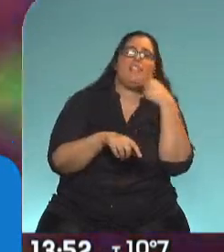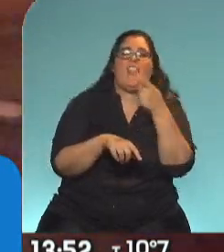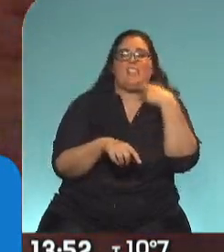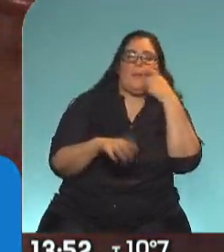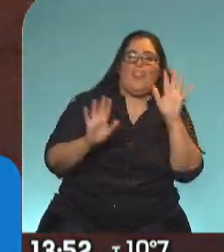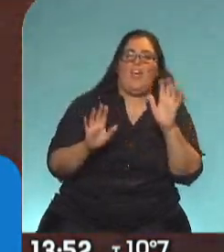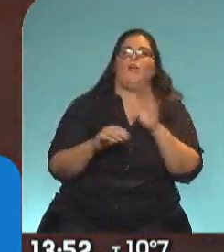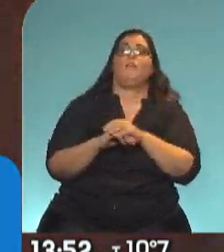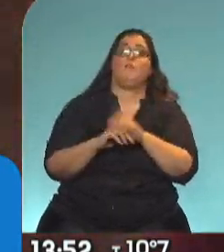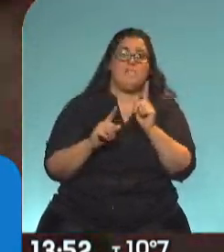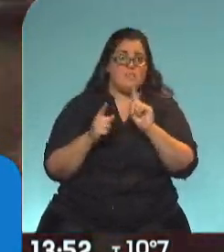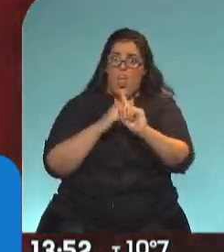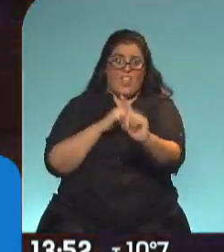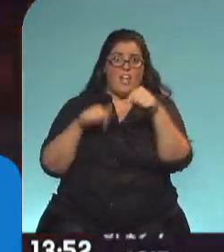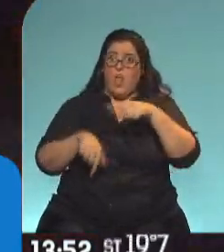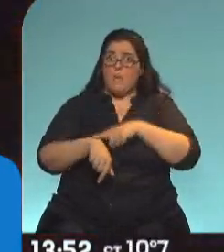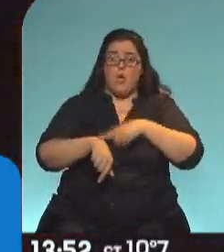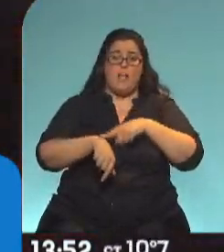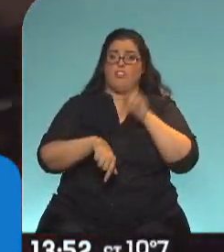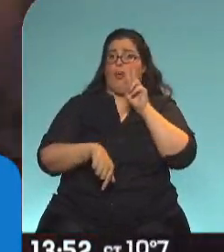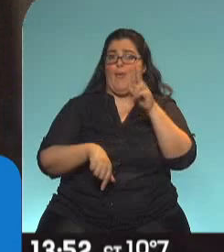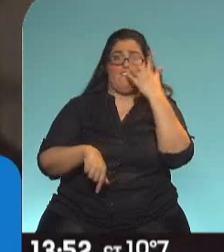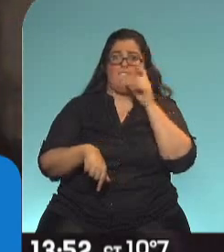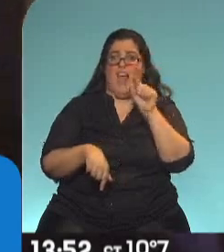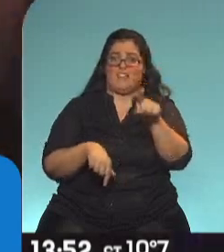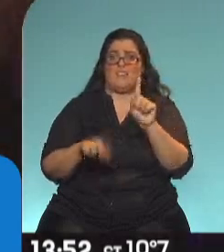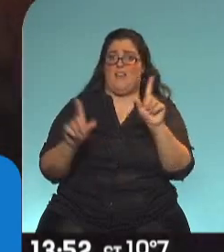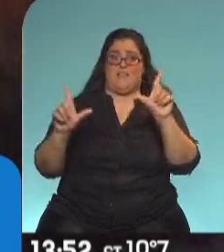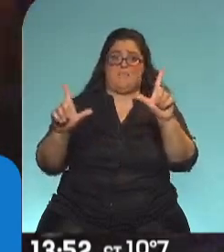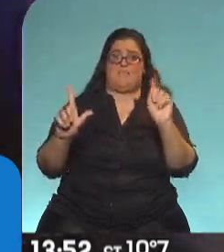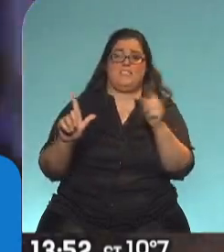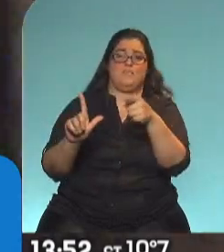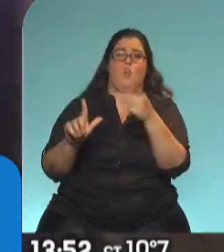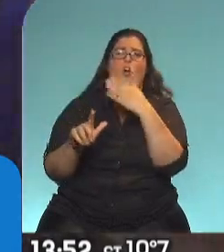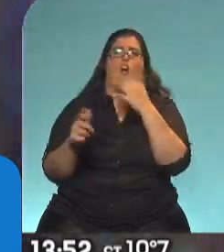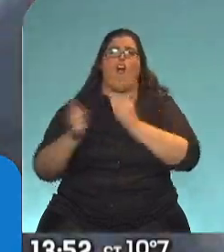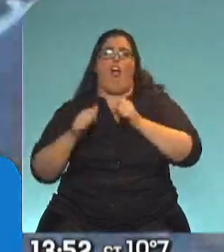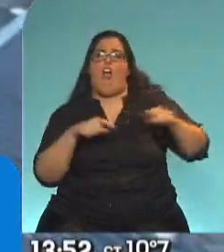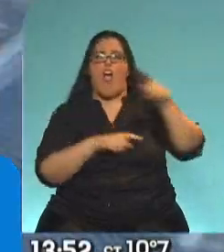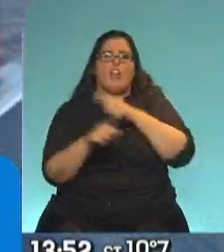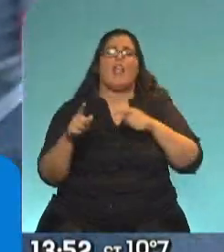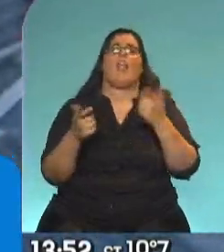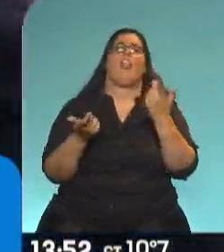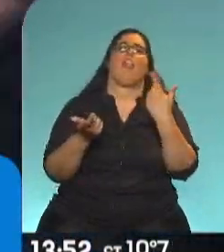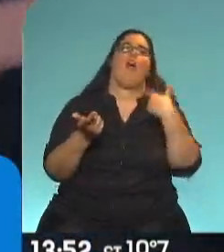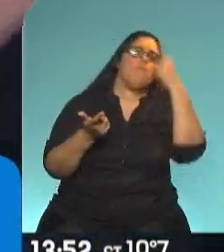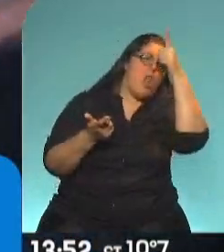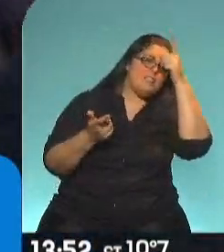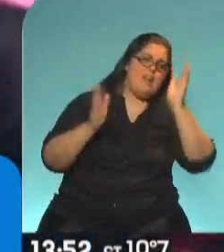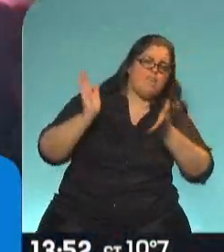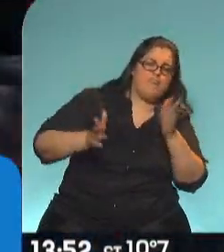viendo ahora, son imágenes en directo, ¿no? Y lo que veíamos recién, hace un ratito, eran algunas corridas, policías reprimiendo a los